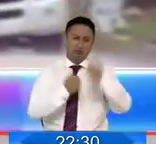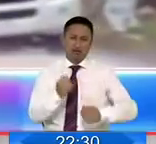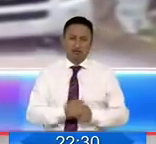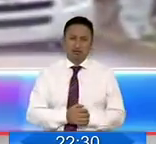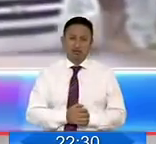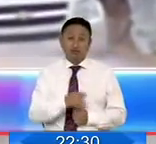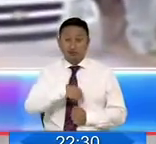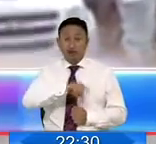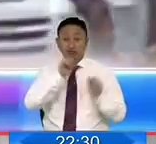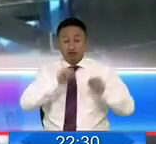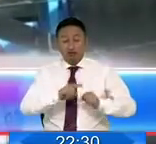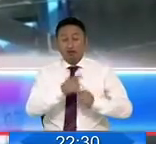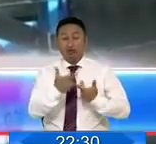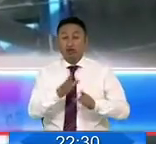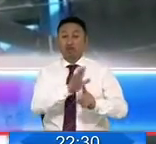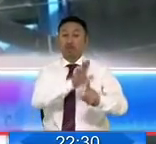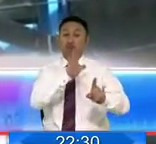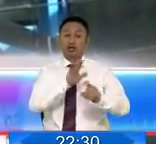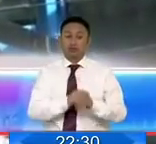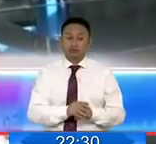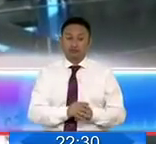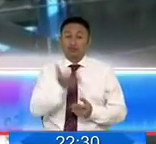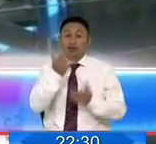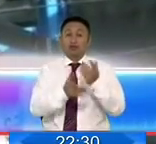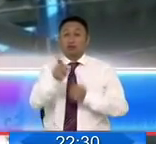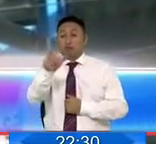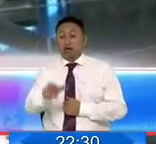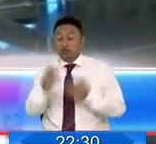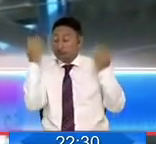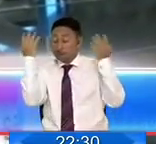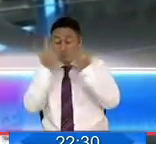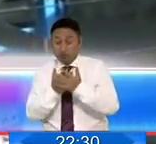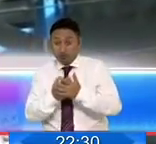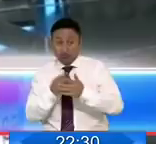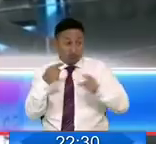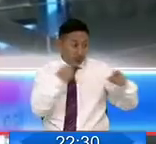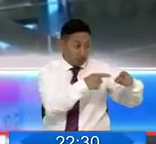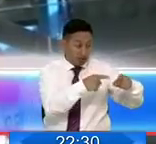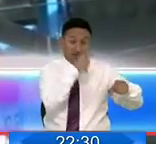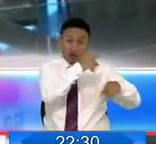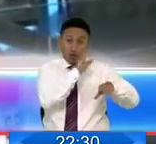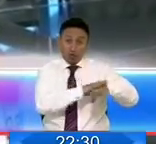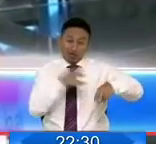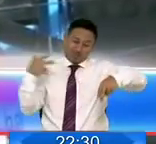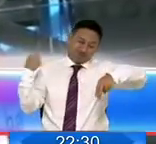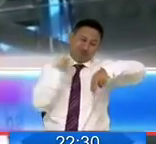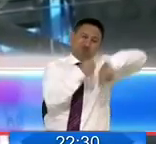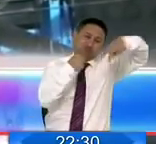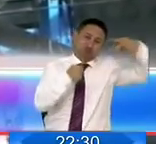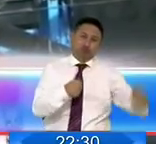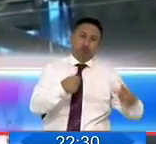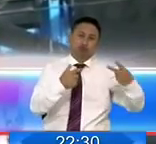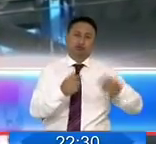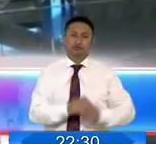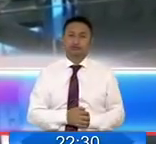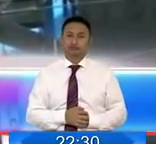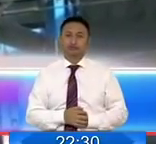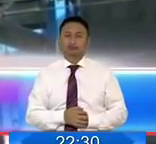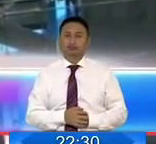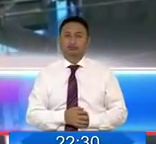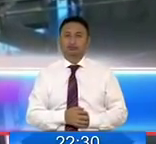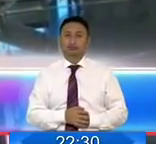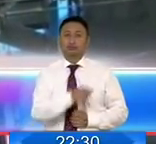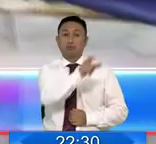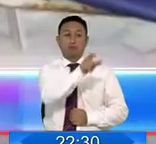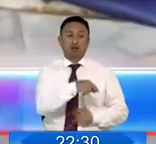que había habido amenaza, parece que se han confundido, yo qué sé, pues, y lo atropellan a un inocente, uno que nada